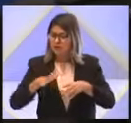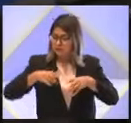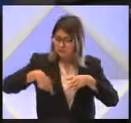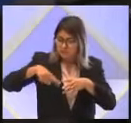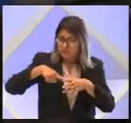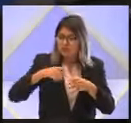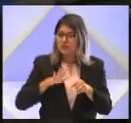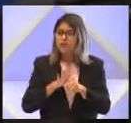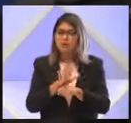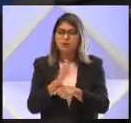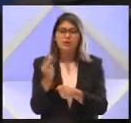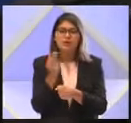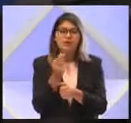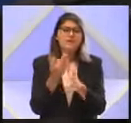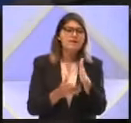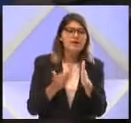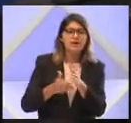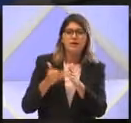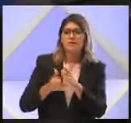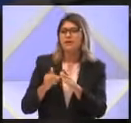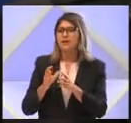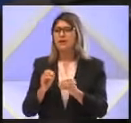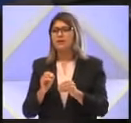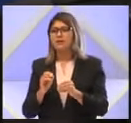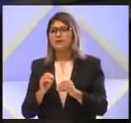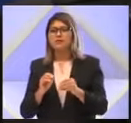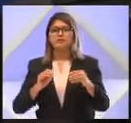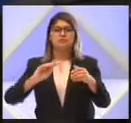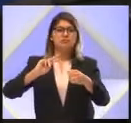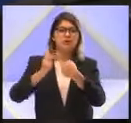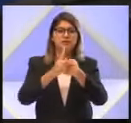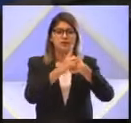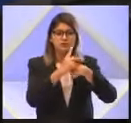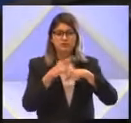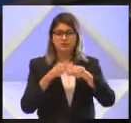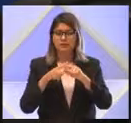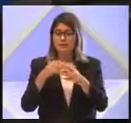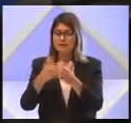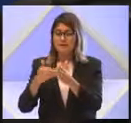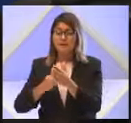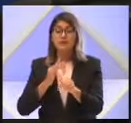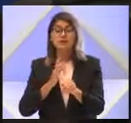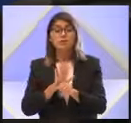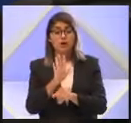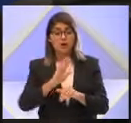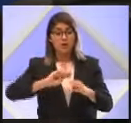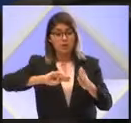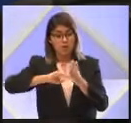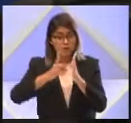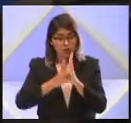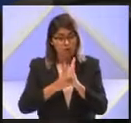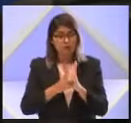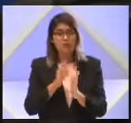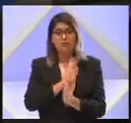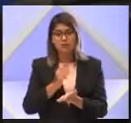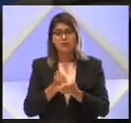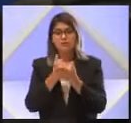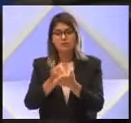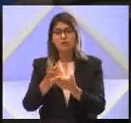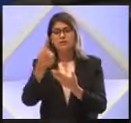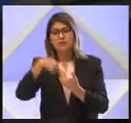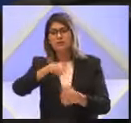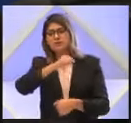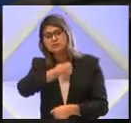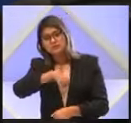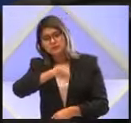en lo global de infraestructuras y qué modelos sirven mejor al desarrollo a la salud a la educación